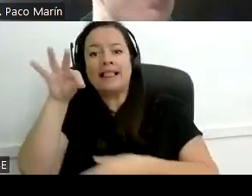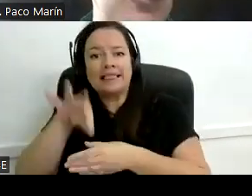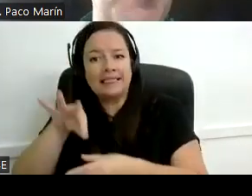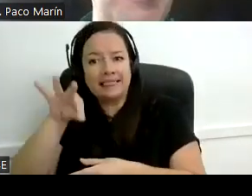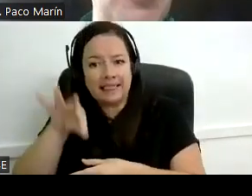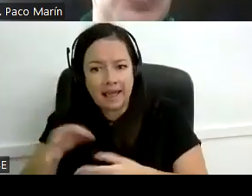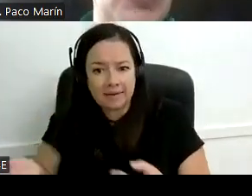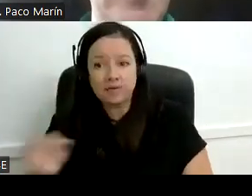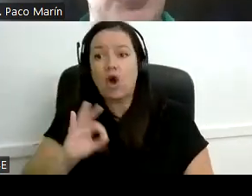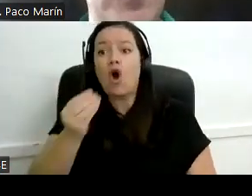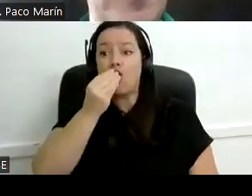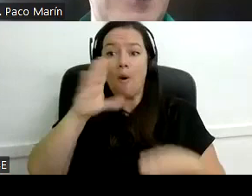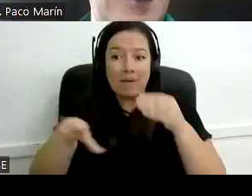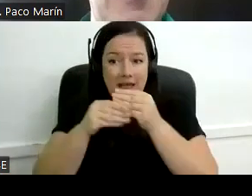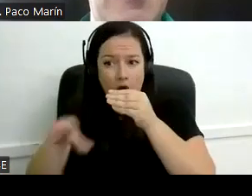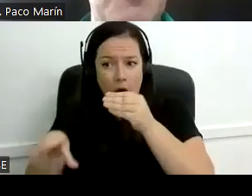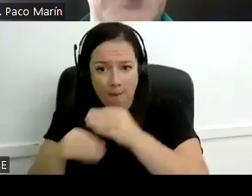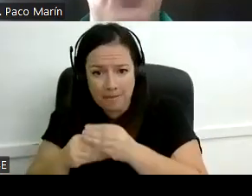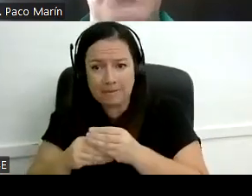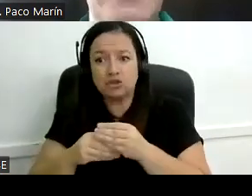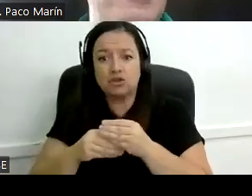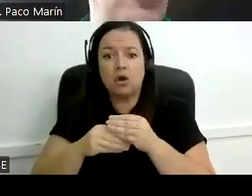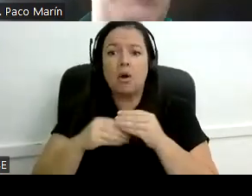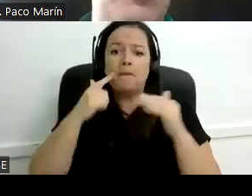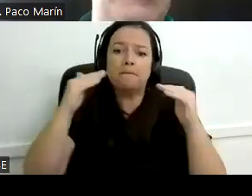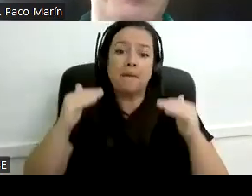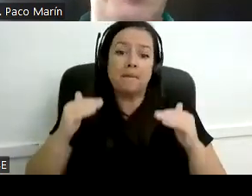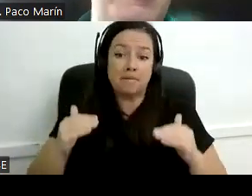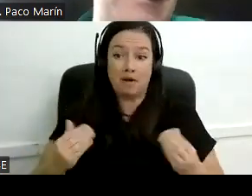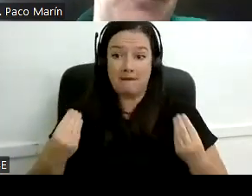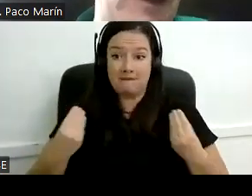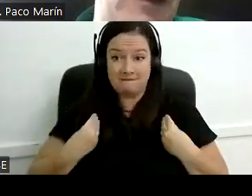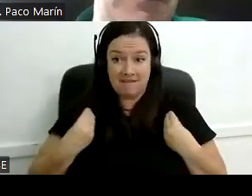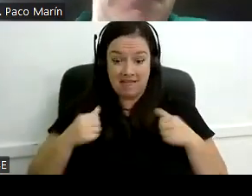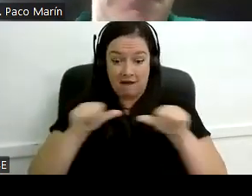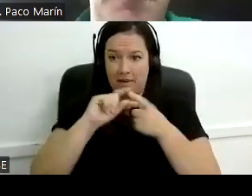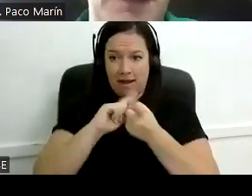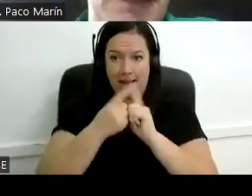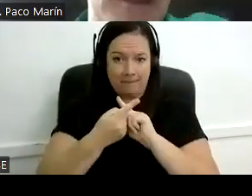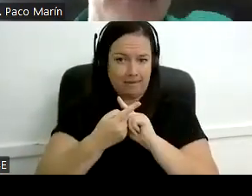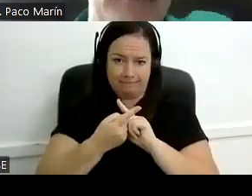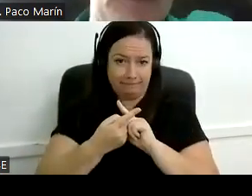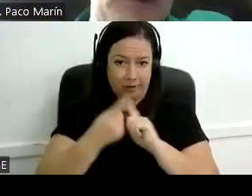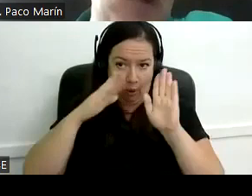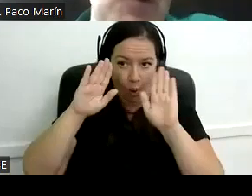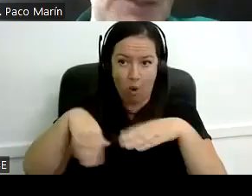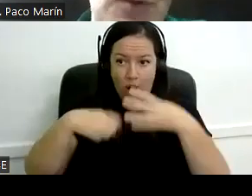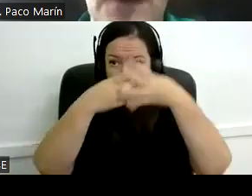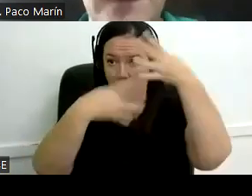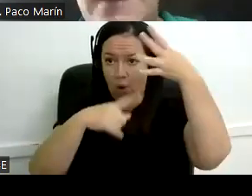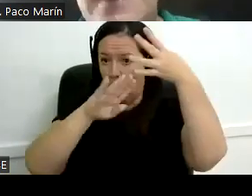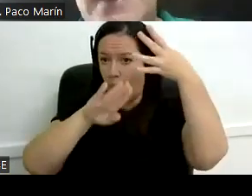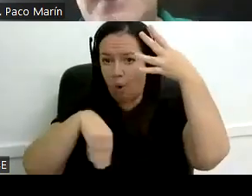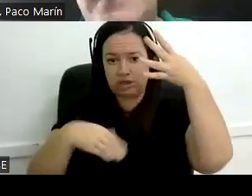los complementos alimenticios los utilizamos cada vez menos y los cambios en el estilo de vida, pues eh, tonto el último.